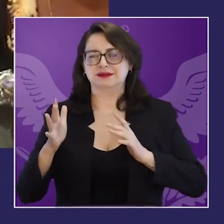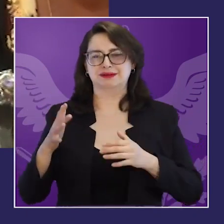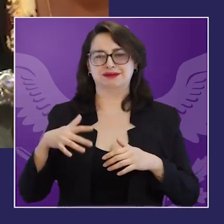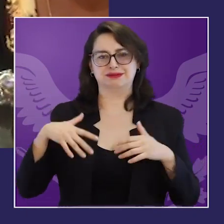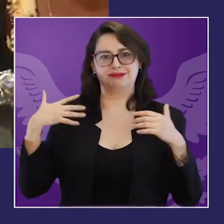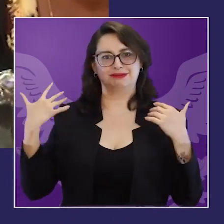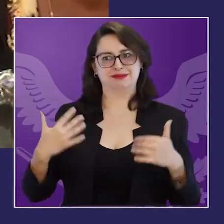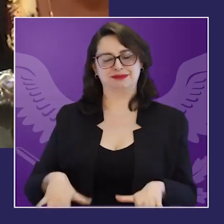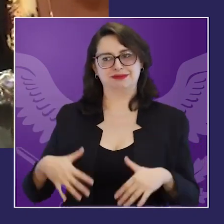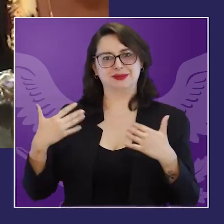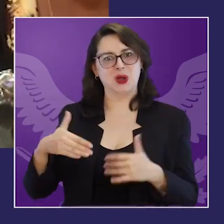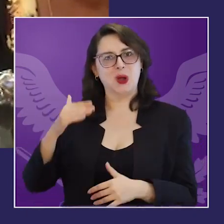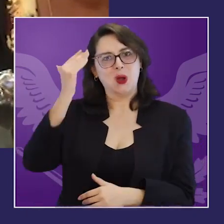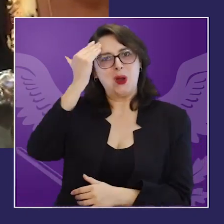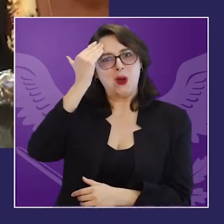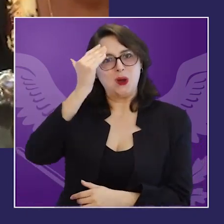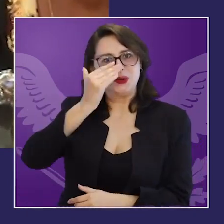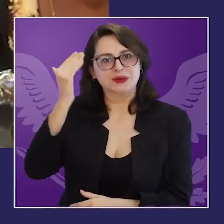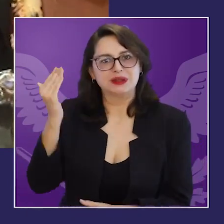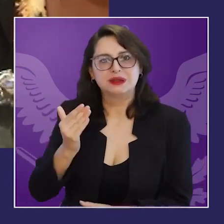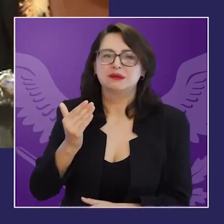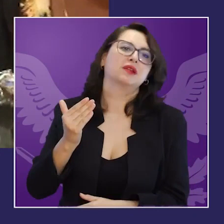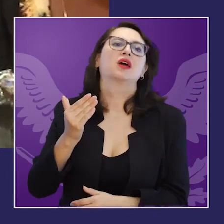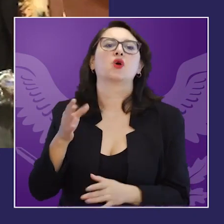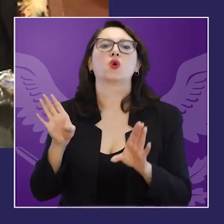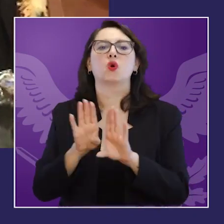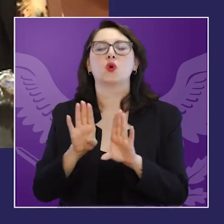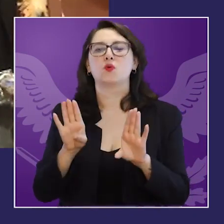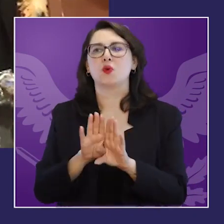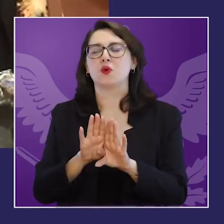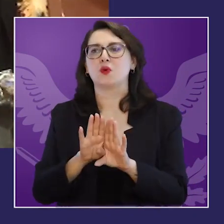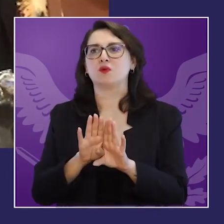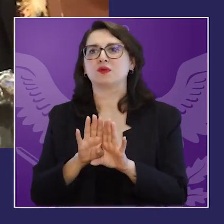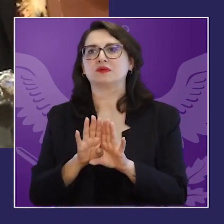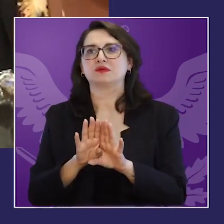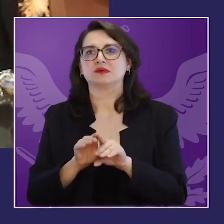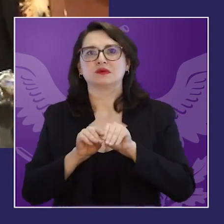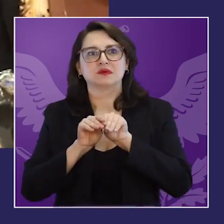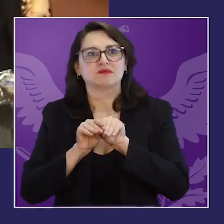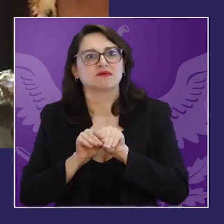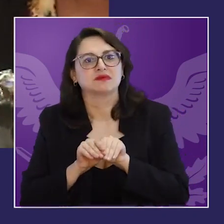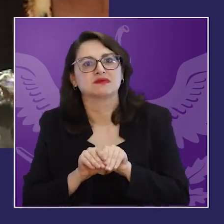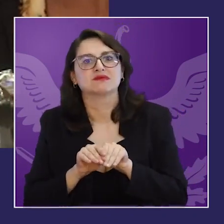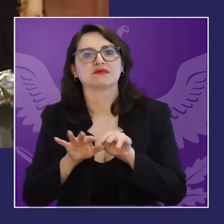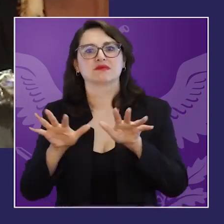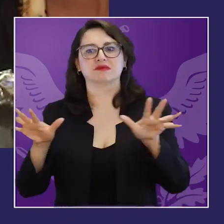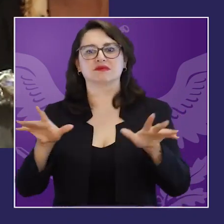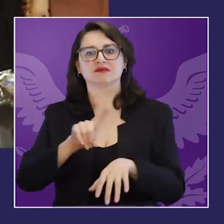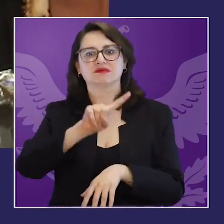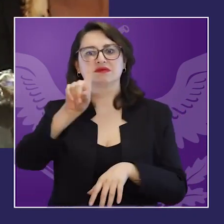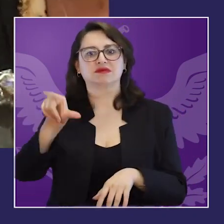Pero lo terrible no es nada más la crueldad con la que se narra estos femicidios, feminicidios, sino también lo terrible